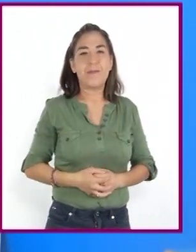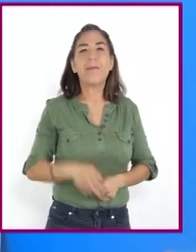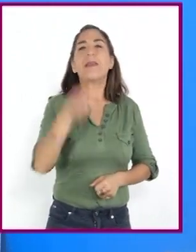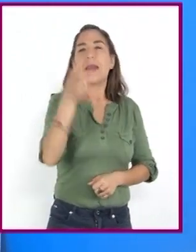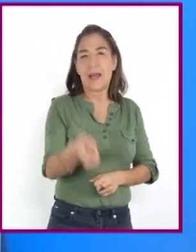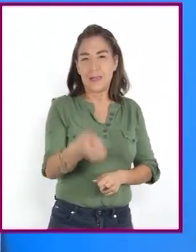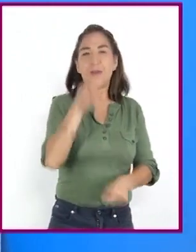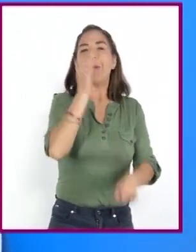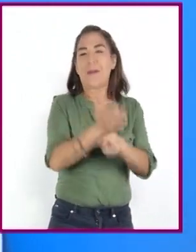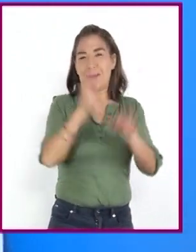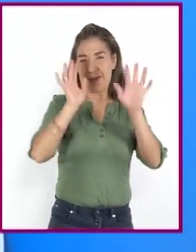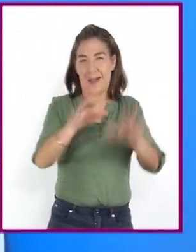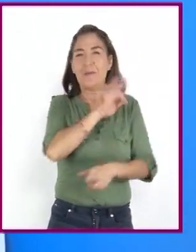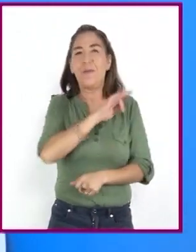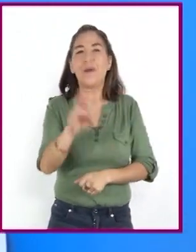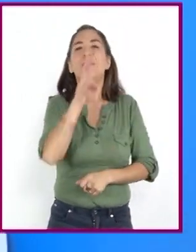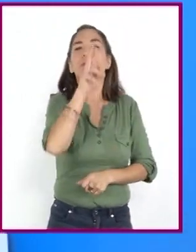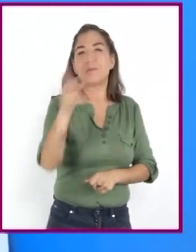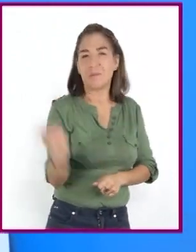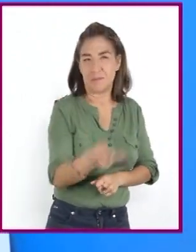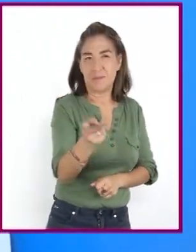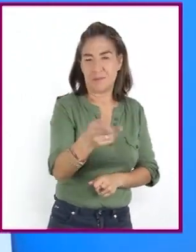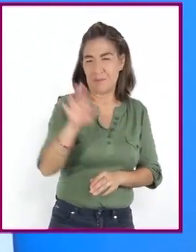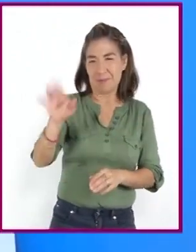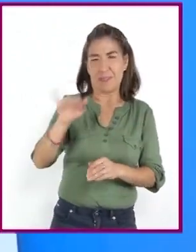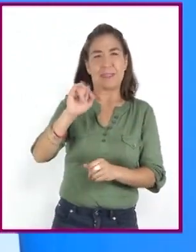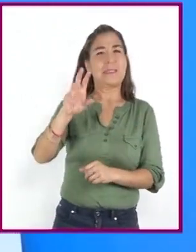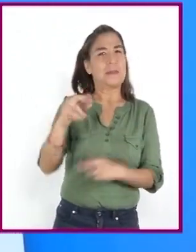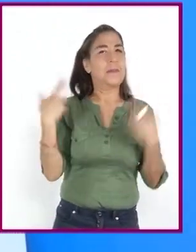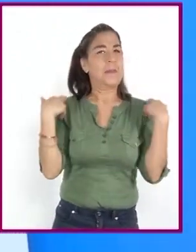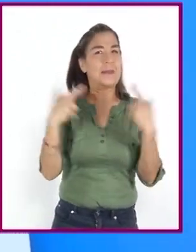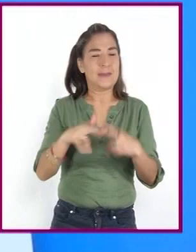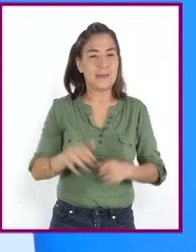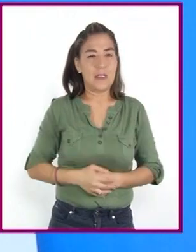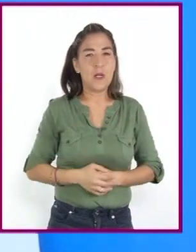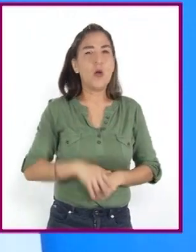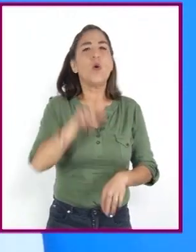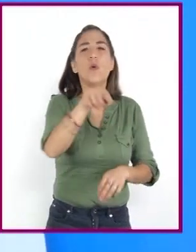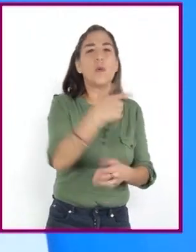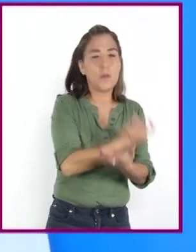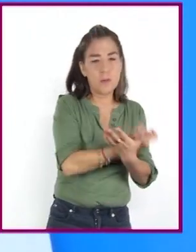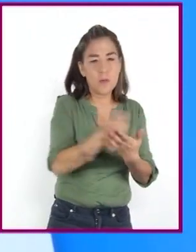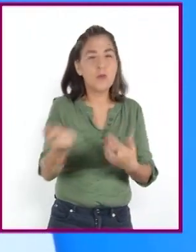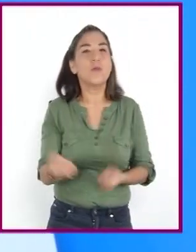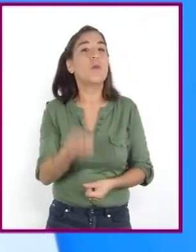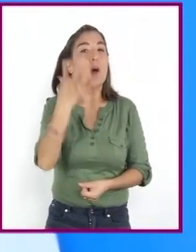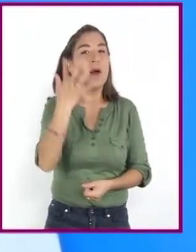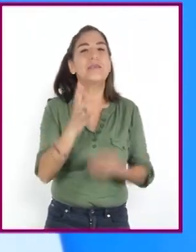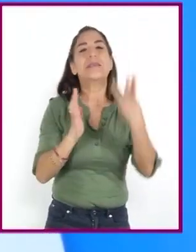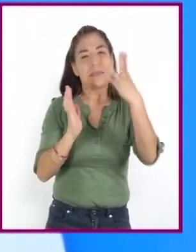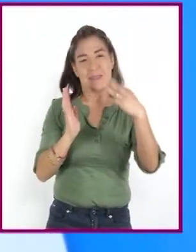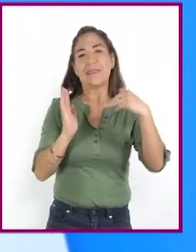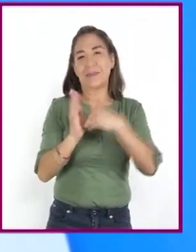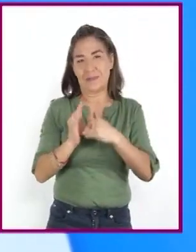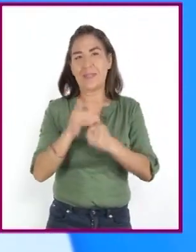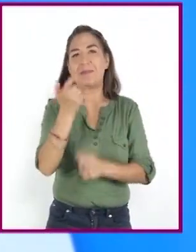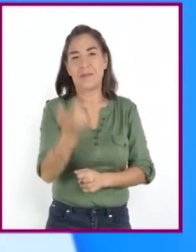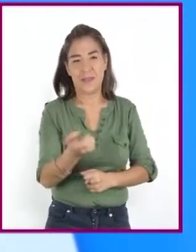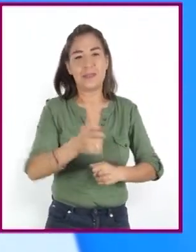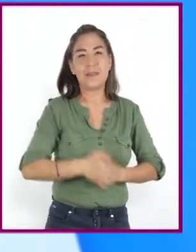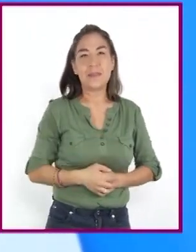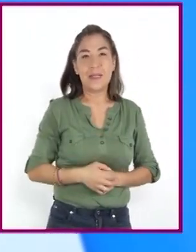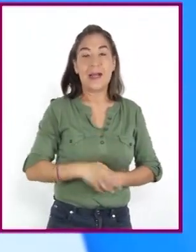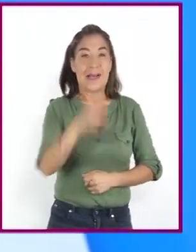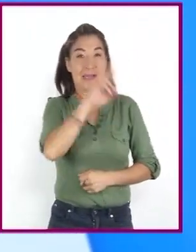ya podemos responder las preguntas, ¿no, maestra Eli? El sueldo fijo de Elena es de 3,000 pesos y como la